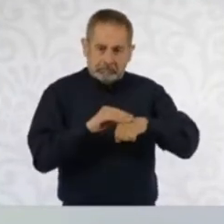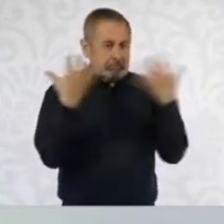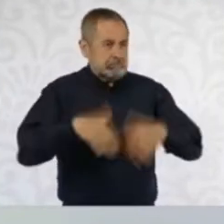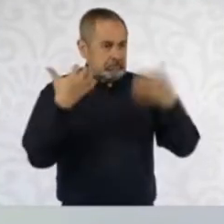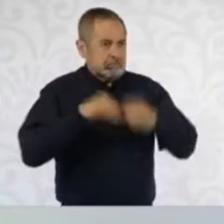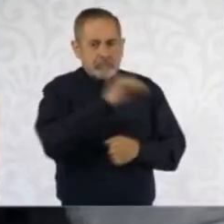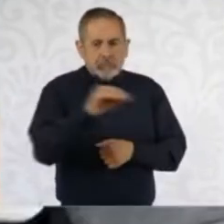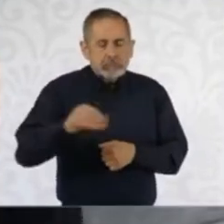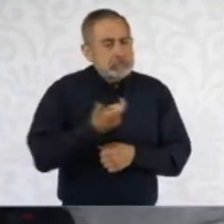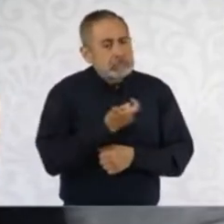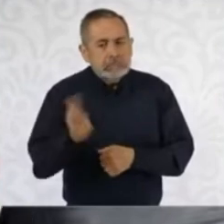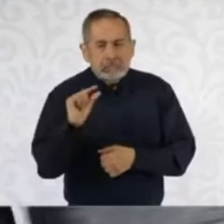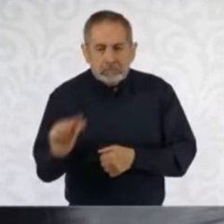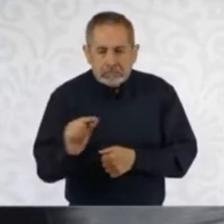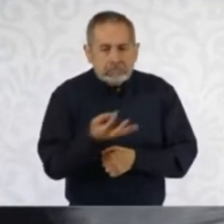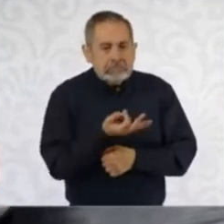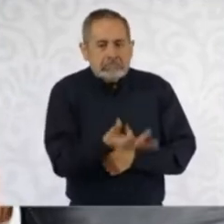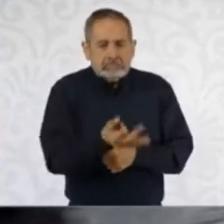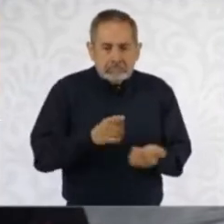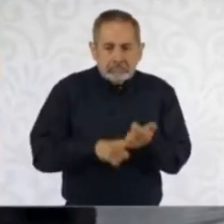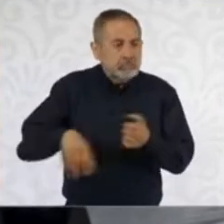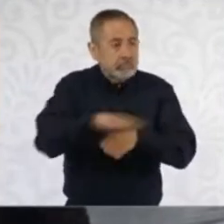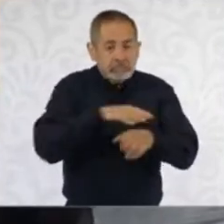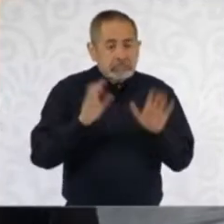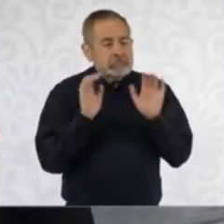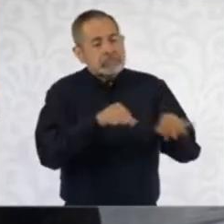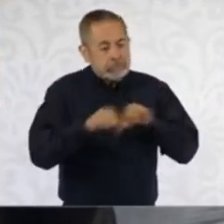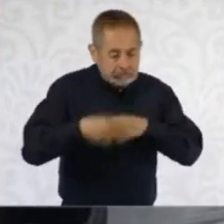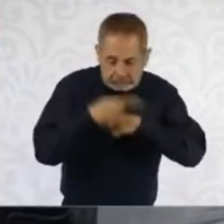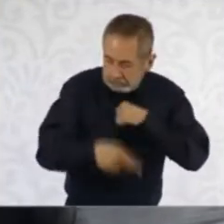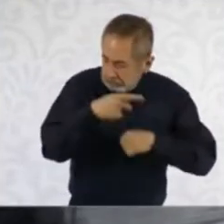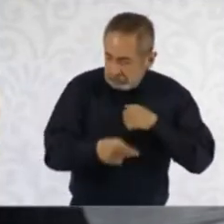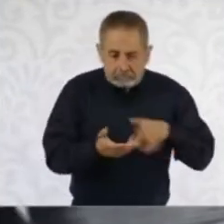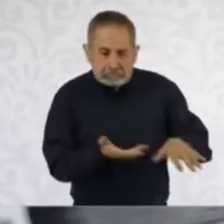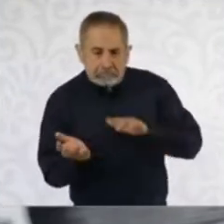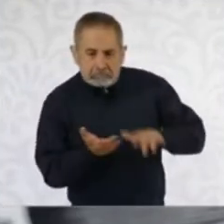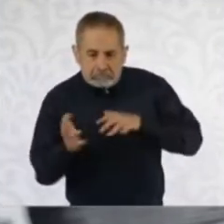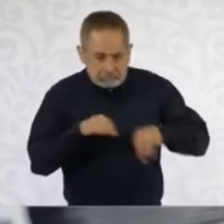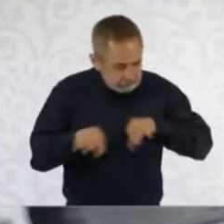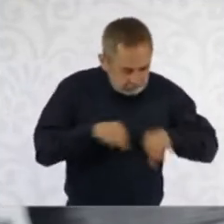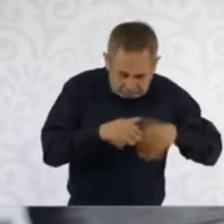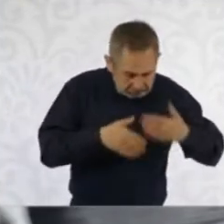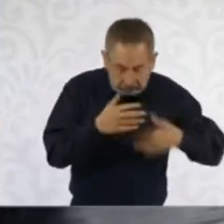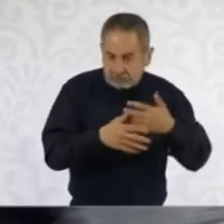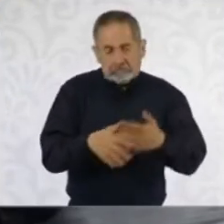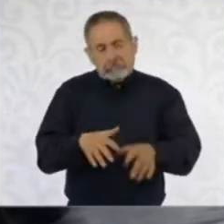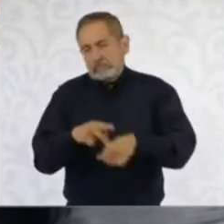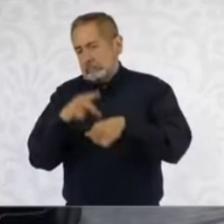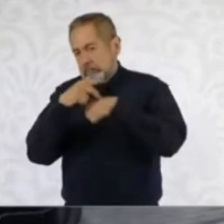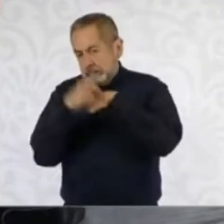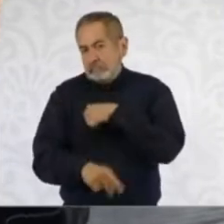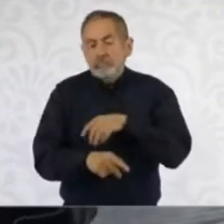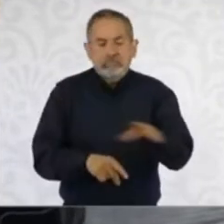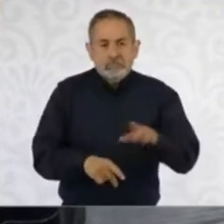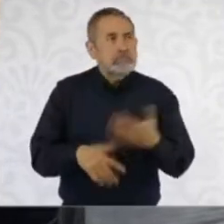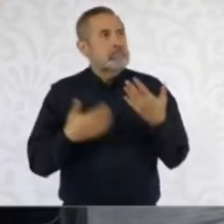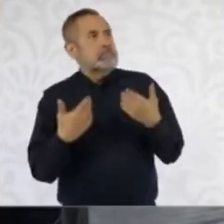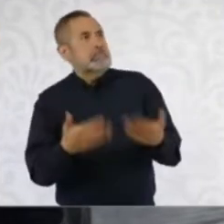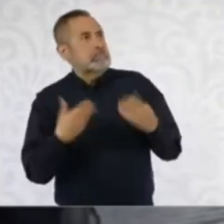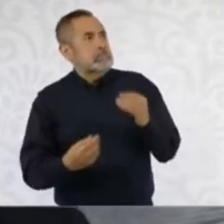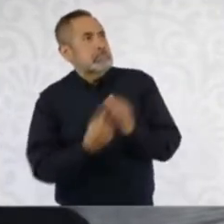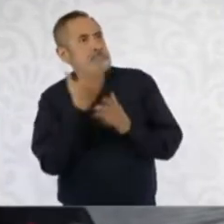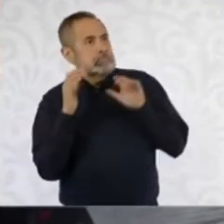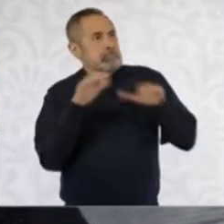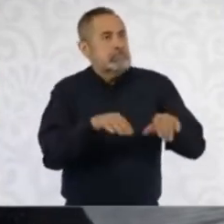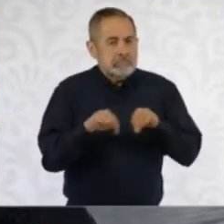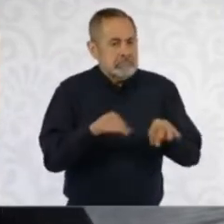no solo mal pagado, precario, con condiciones de riesgo de trabajo en una maquiladora. Cuando inició este modelo, pues sí, se veía muy bien que se crearan muchos